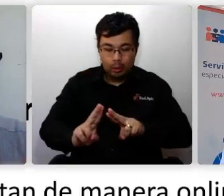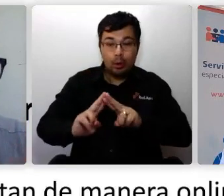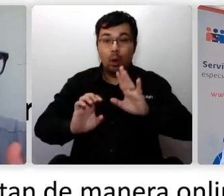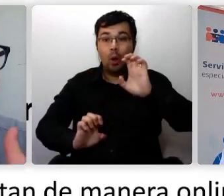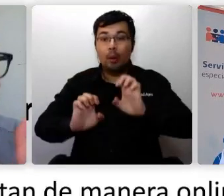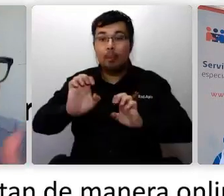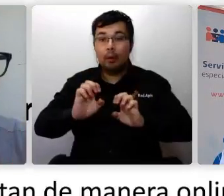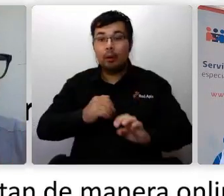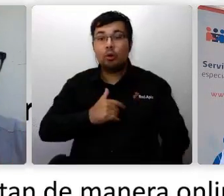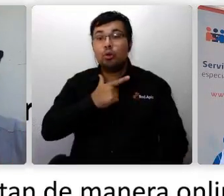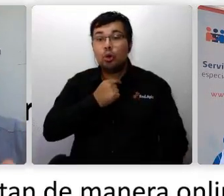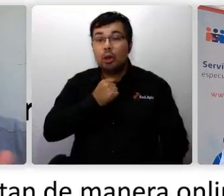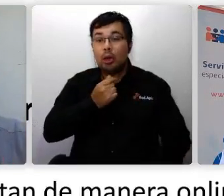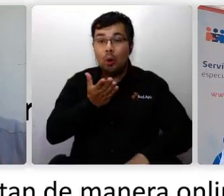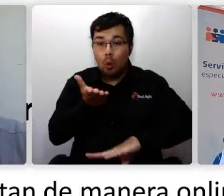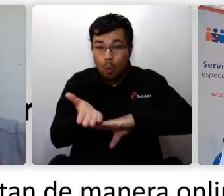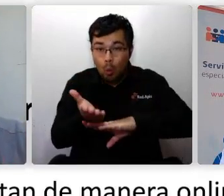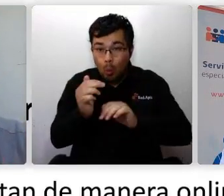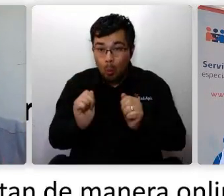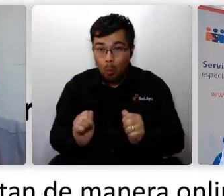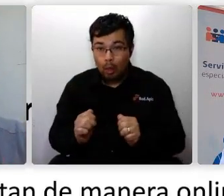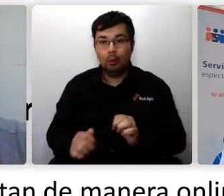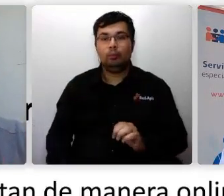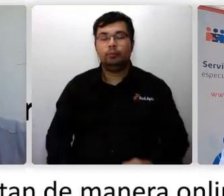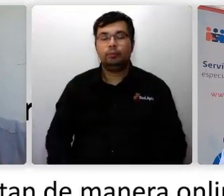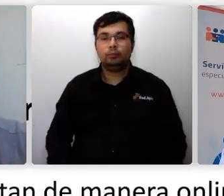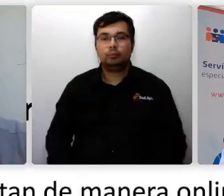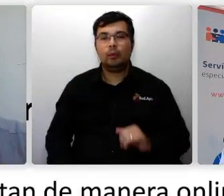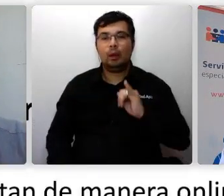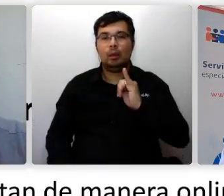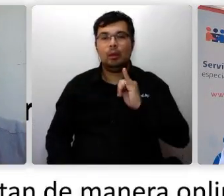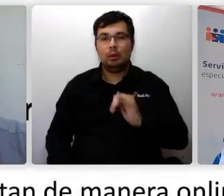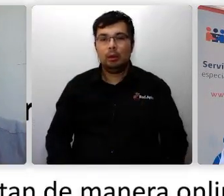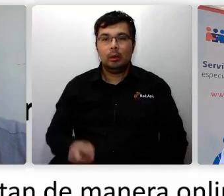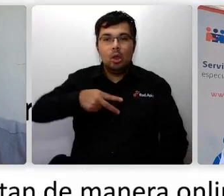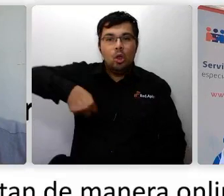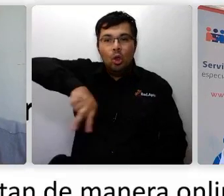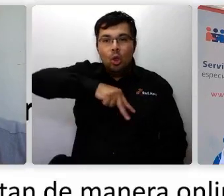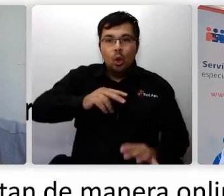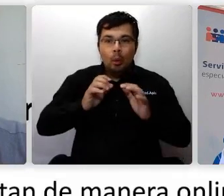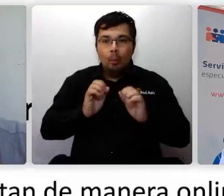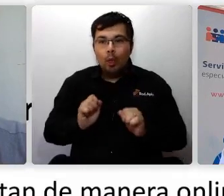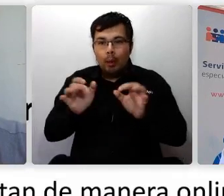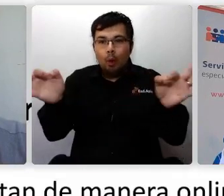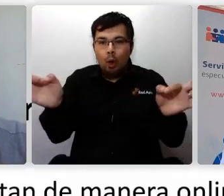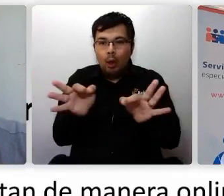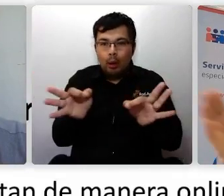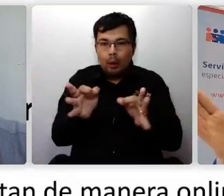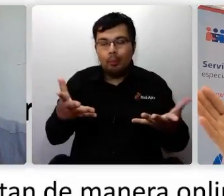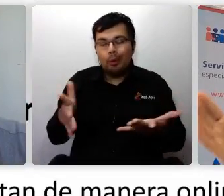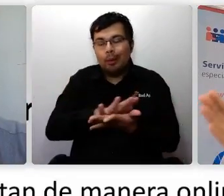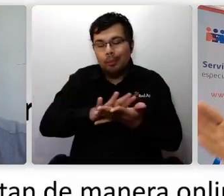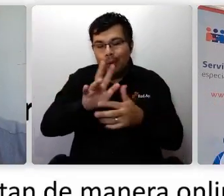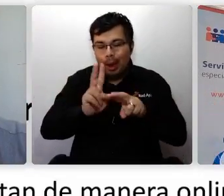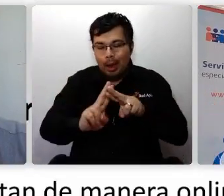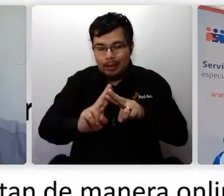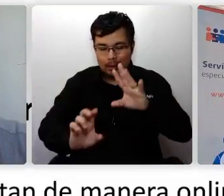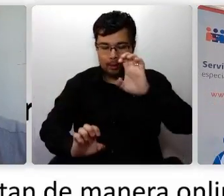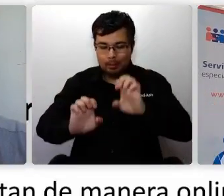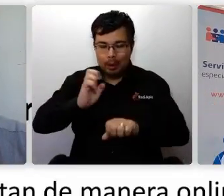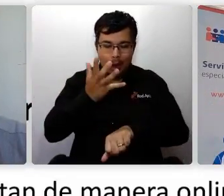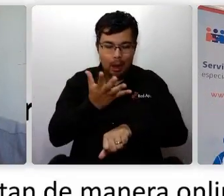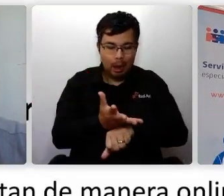elevar una solicitud. Nosotros podemos orientarlo ya, por ejemplo, para armar una empresa hay tales tipos de